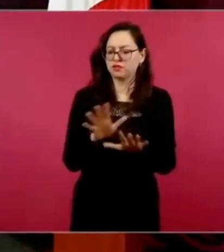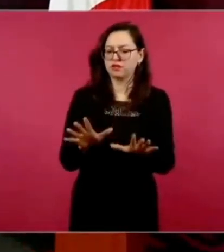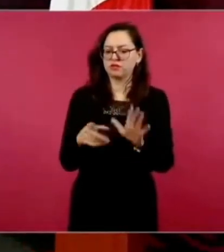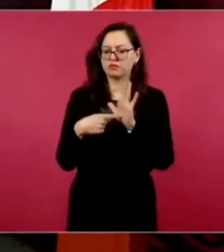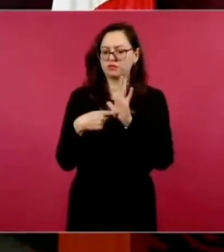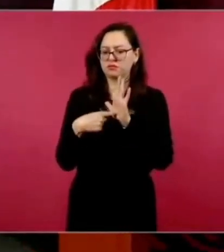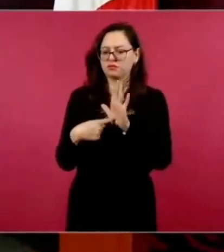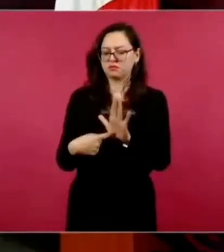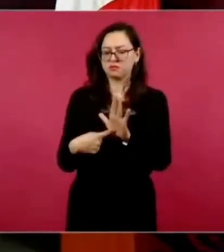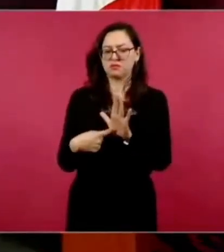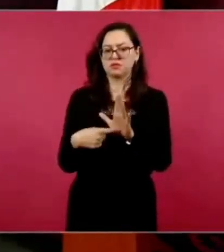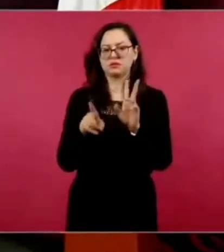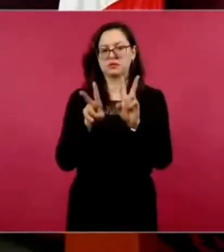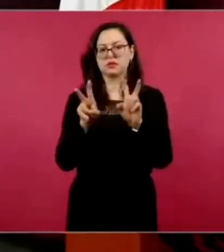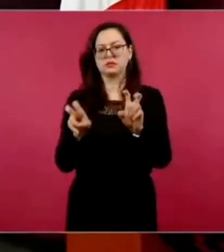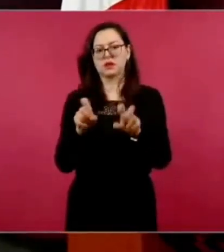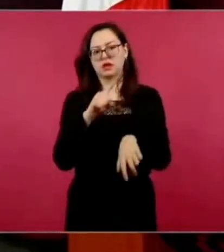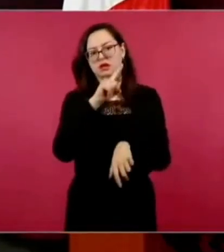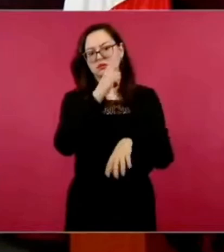remesas